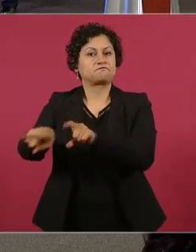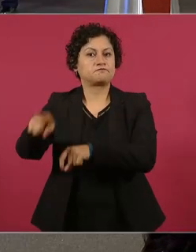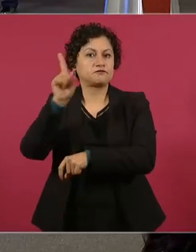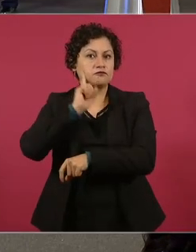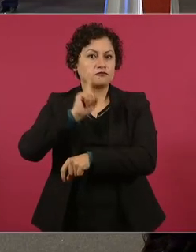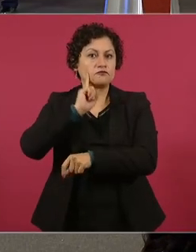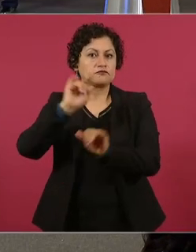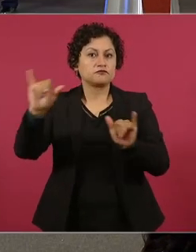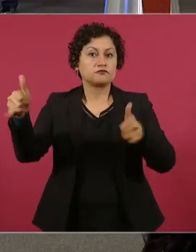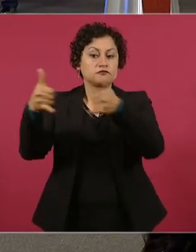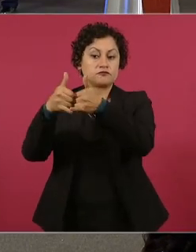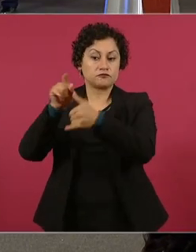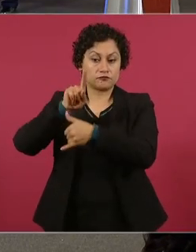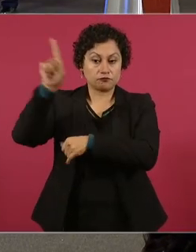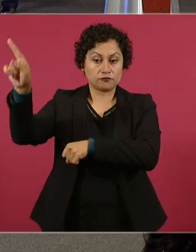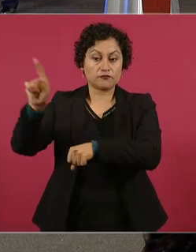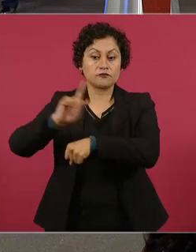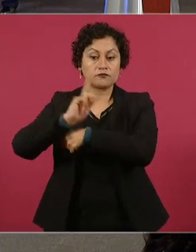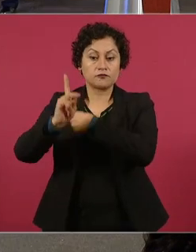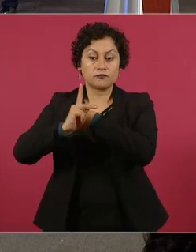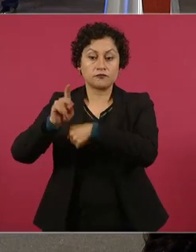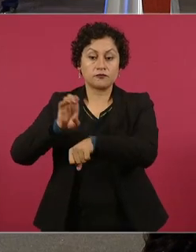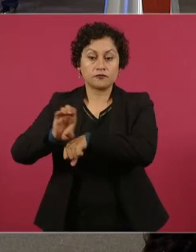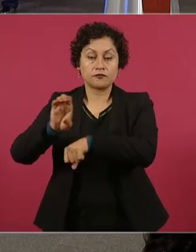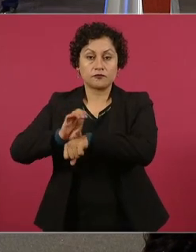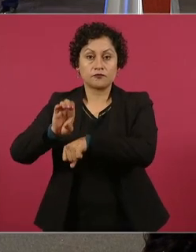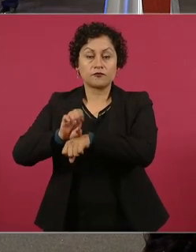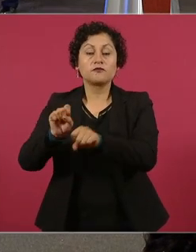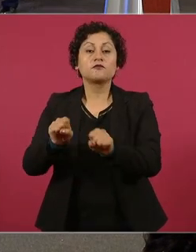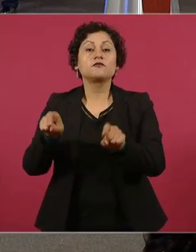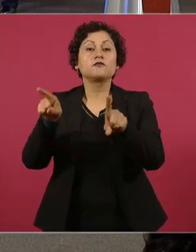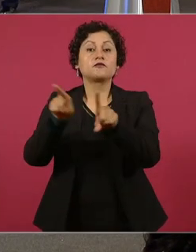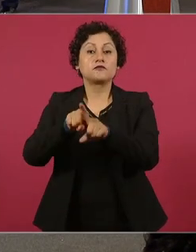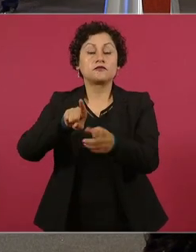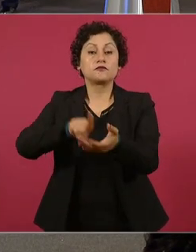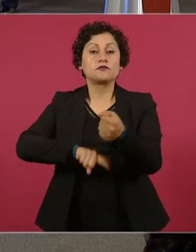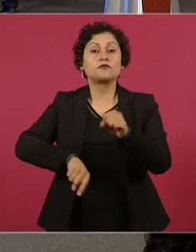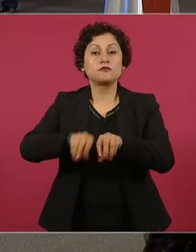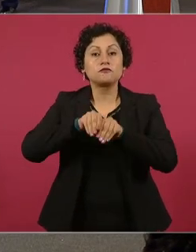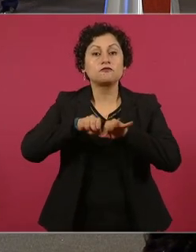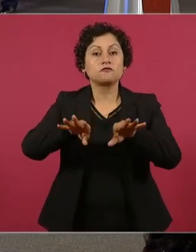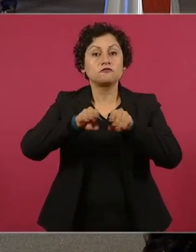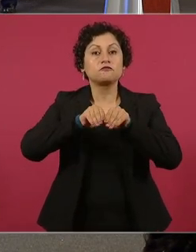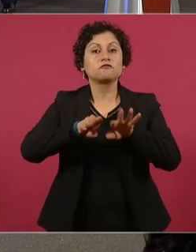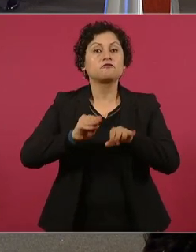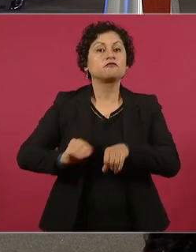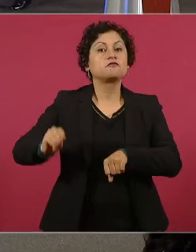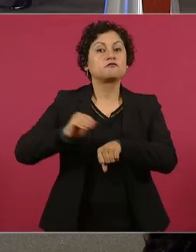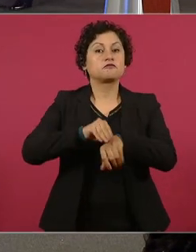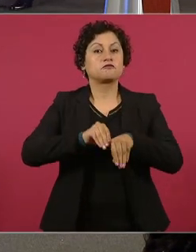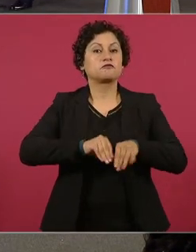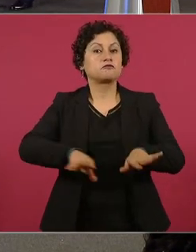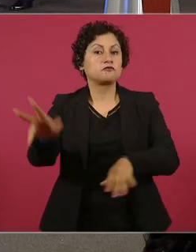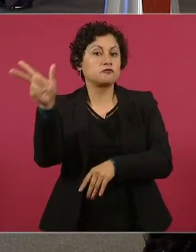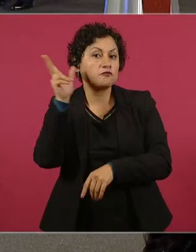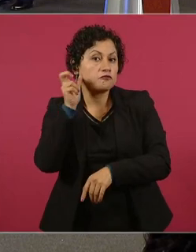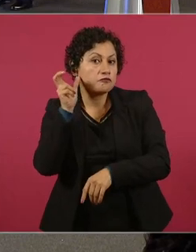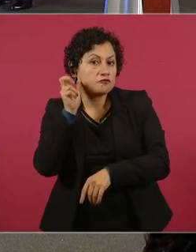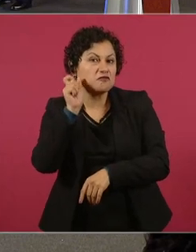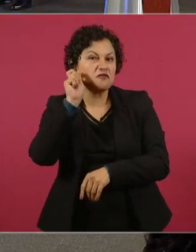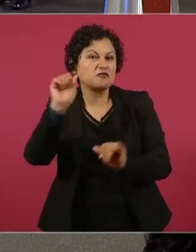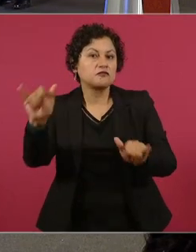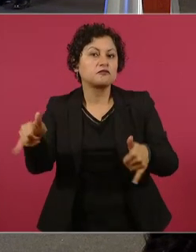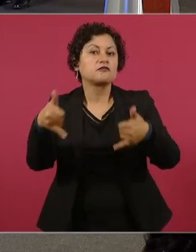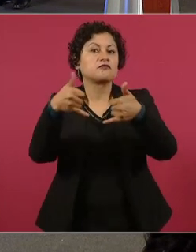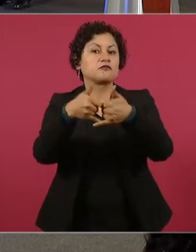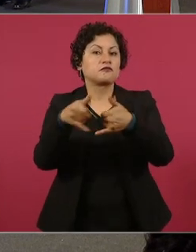familiares en Colombia. Y en medios de comunicación circuló un audio donde se escucha a una de las desaparecidas